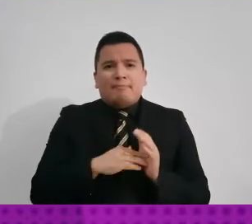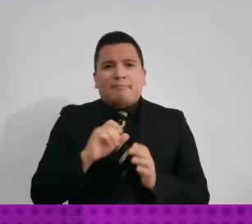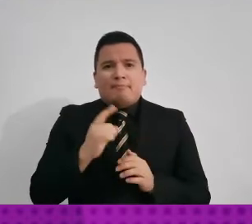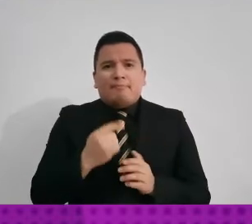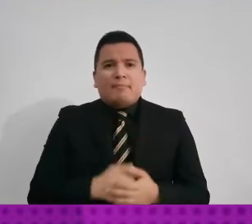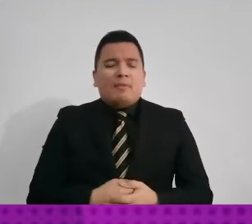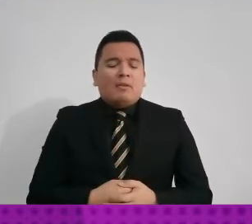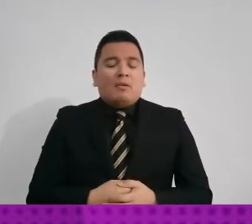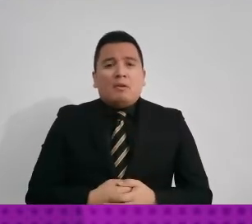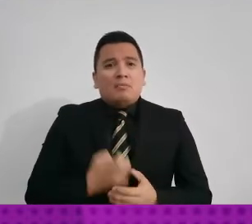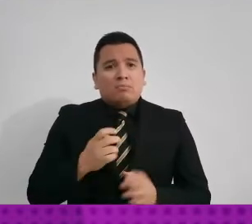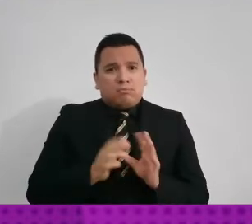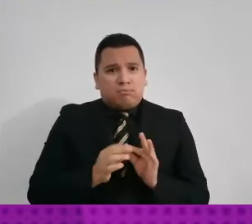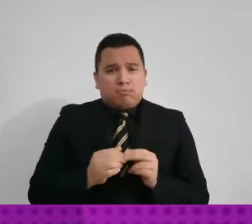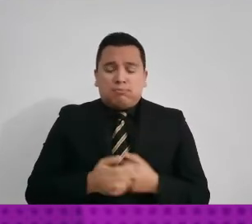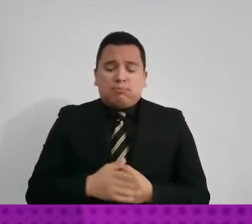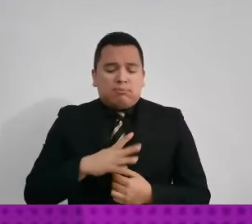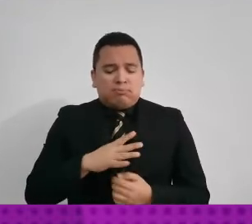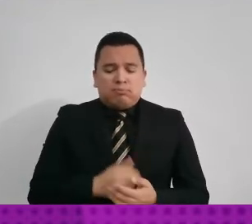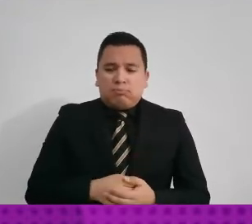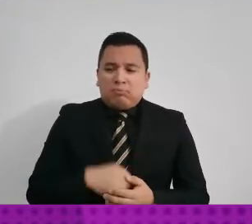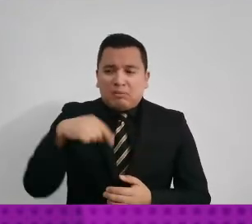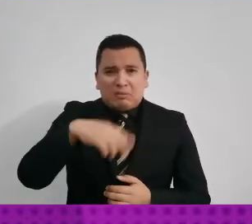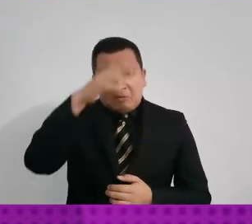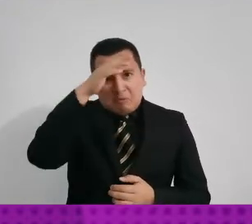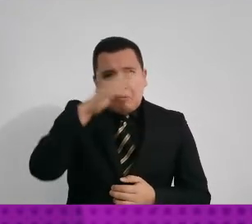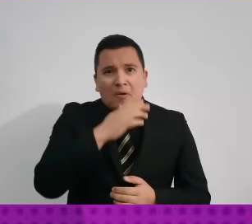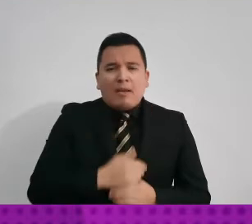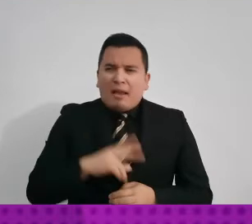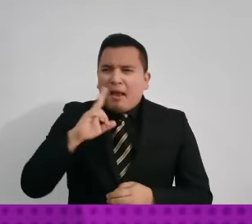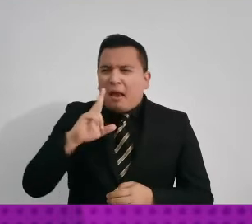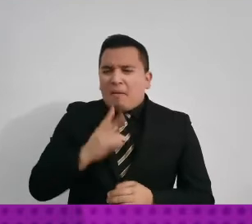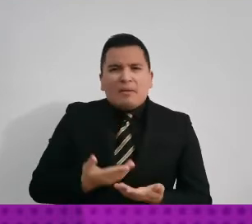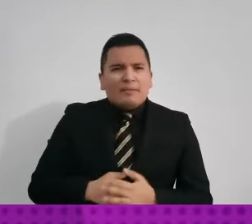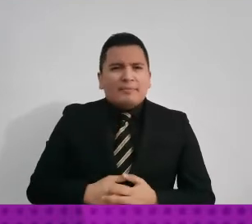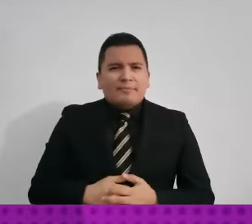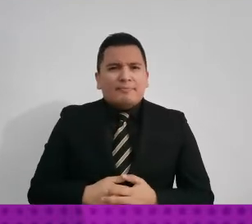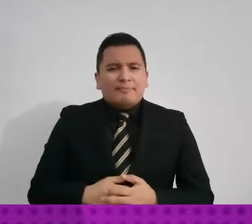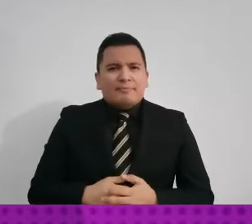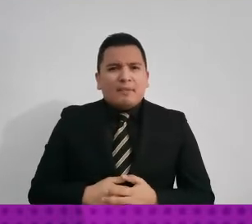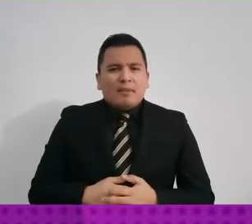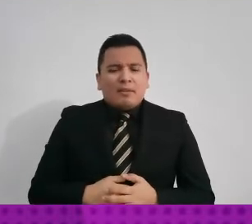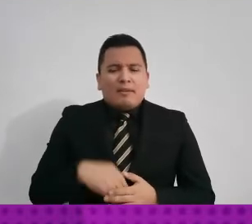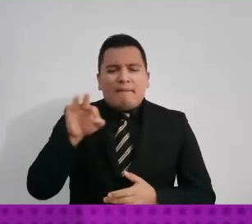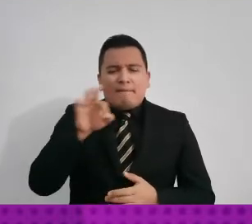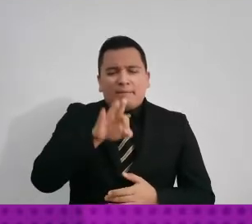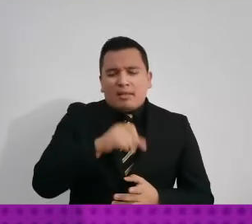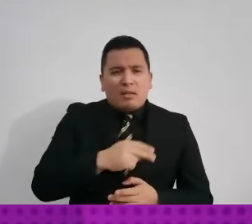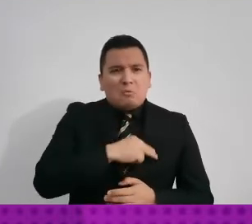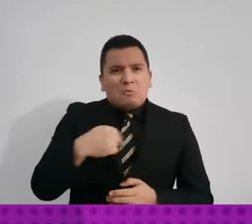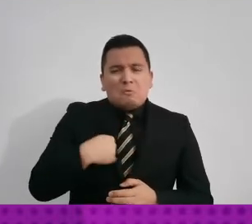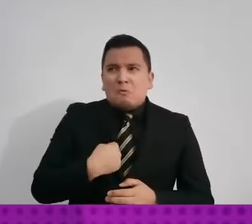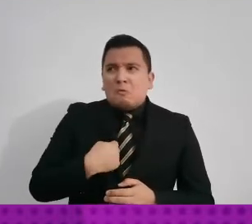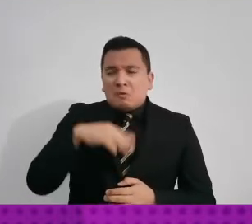electoral 2021, sobre todo en lo que se refiere al proceso electoral local. Señor secretario, ¿en